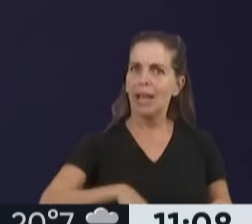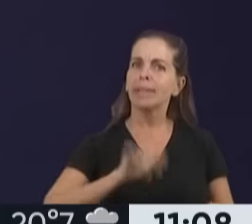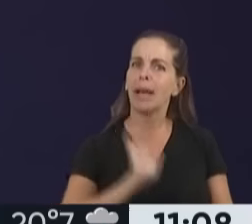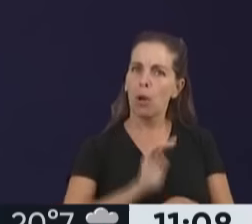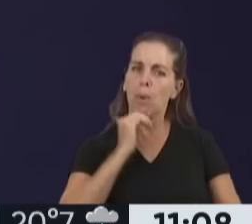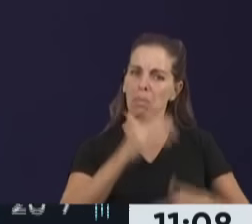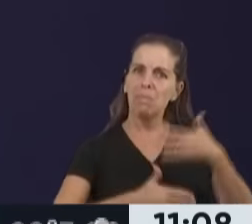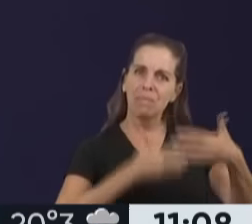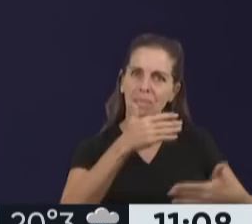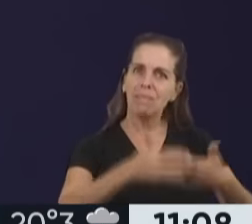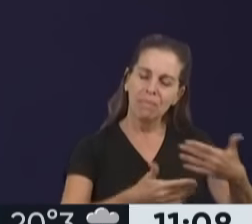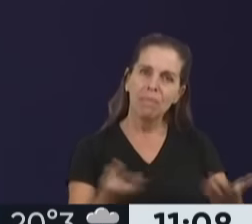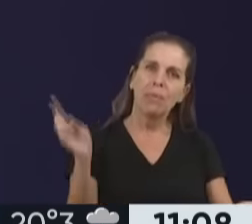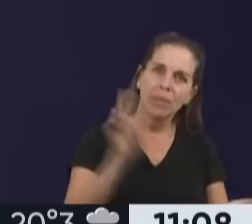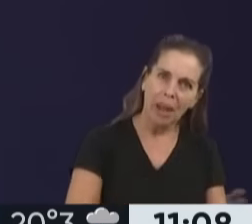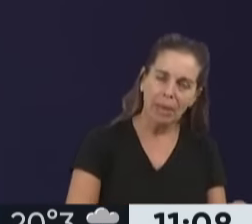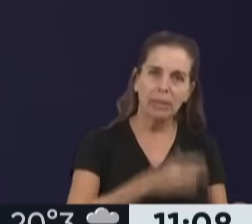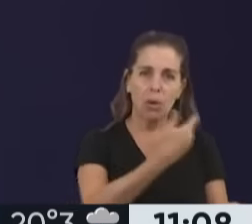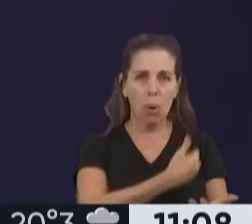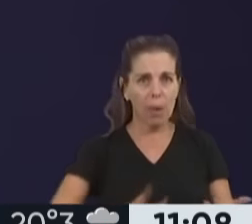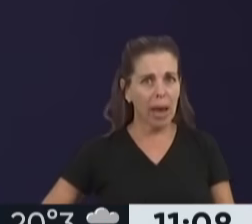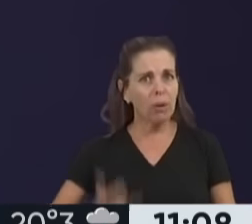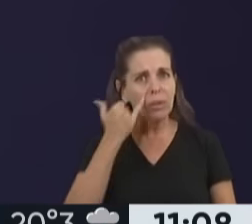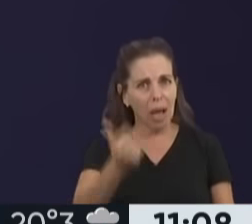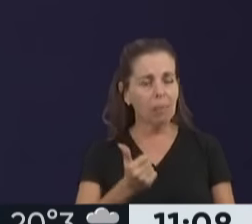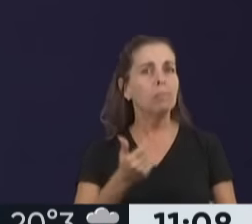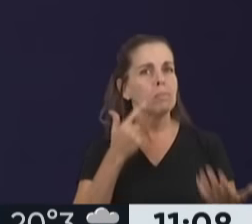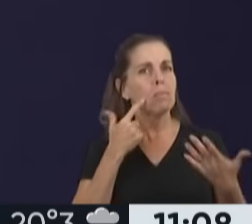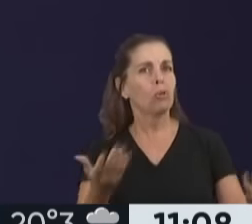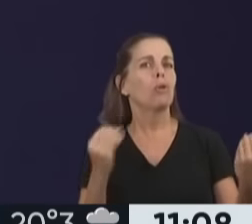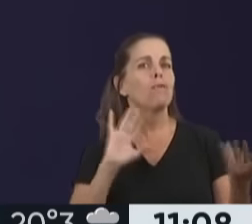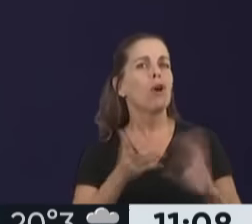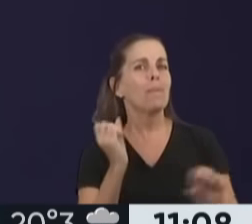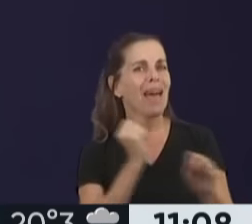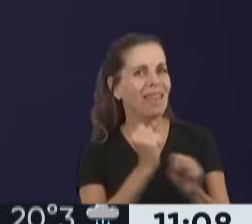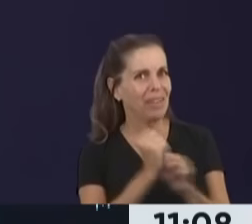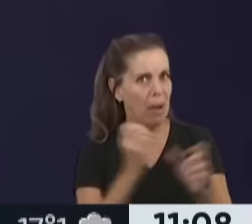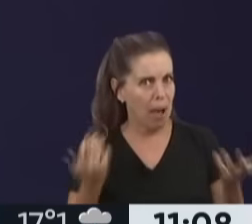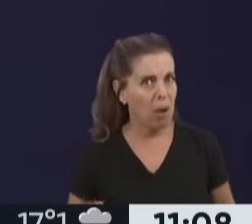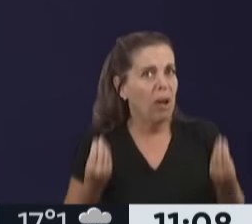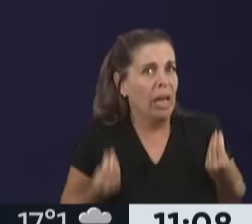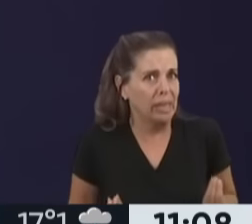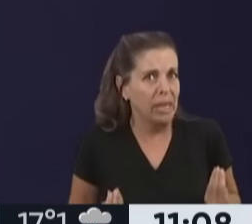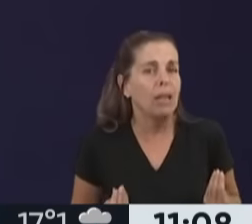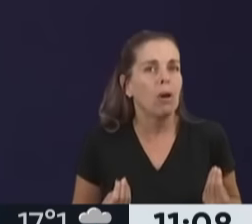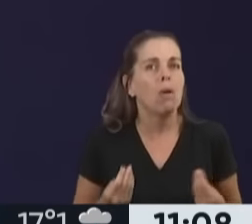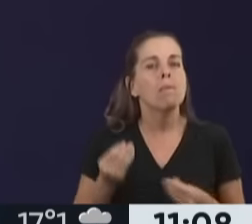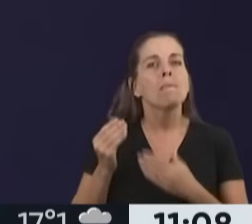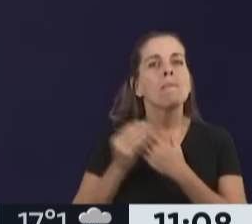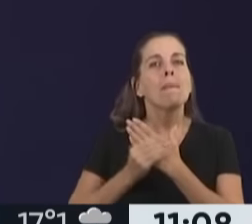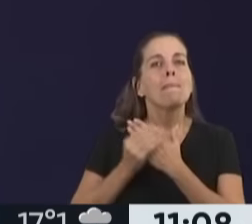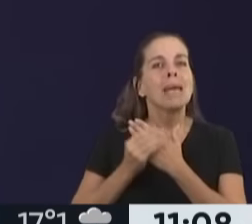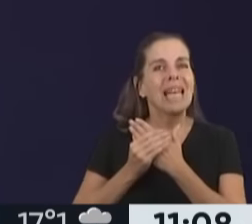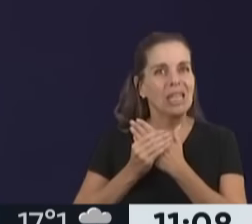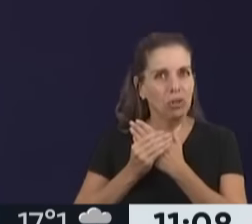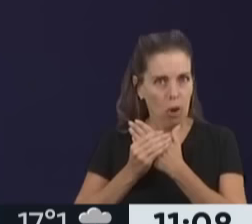madurez el gobierno dio sobradas muestras de su capacidad de gestión y tanto el ministro Francos como el jefe de gabinete